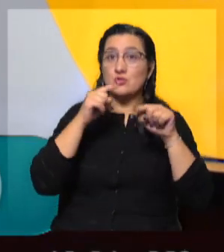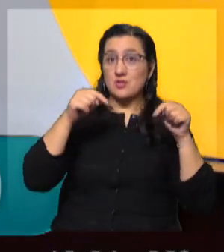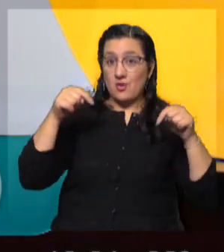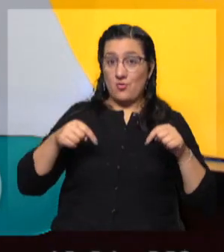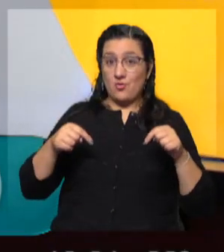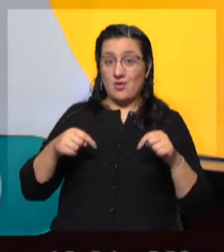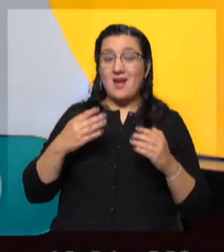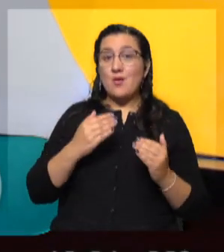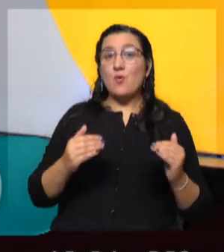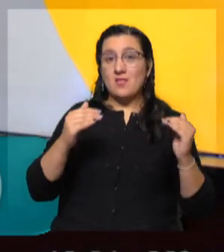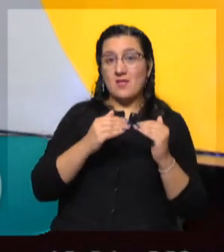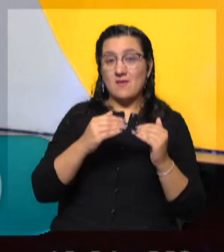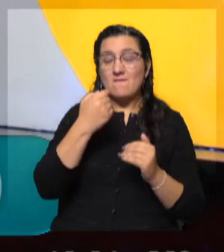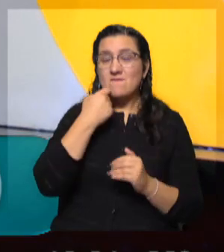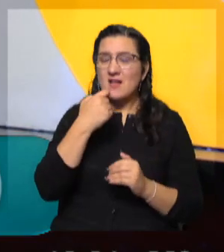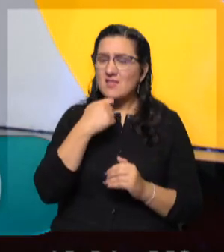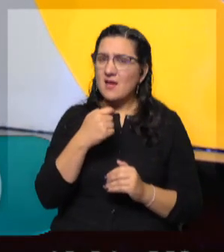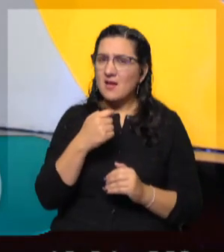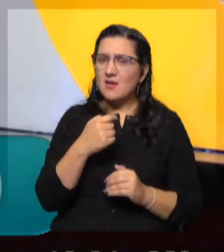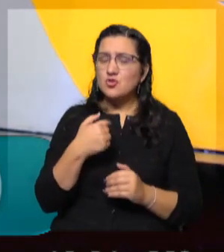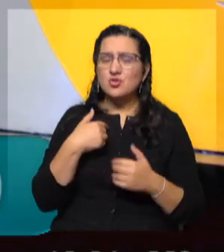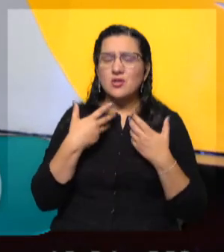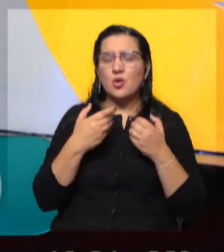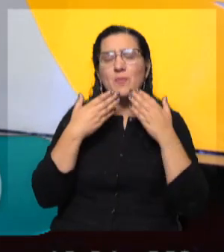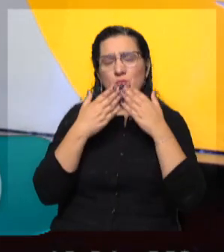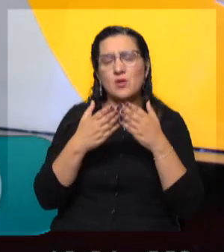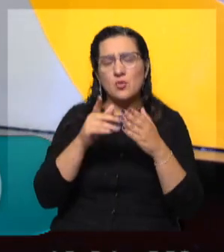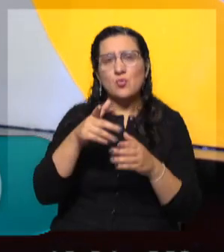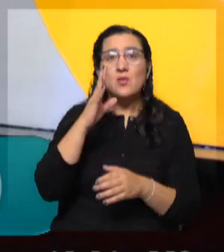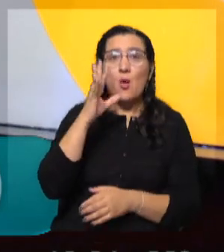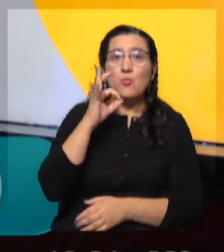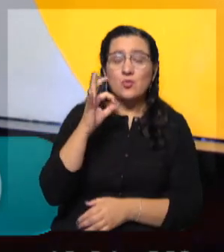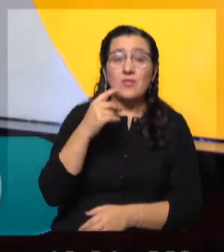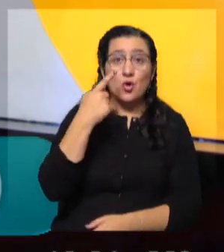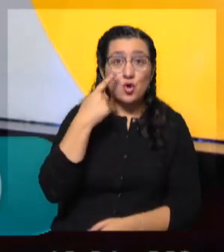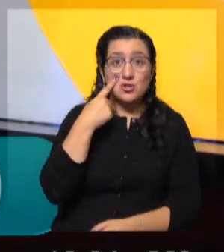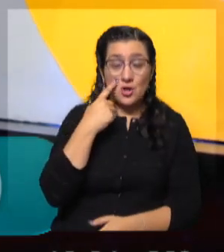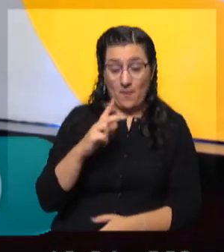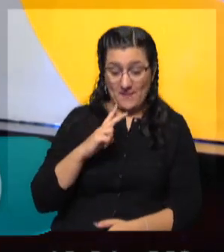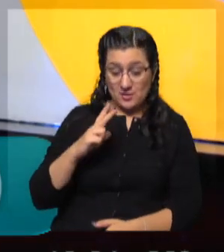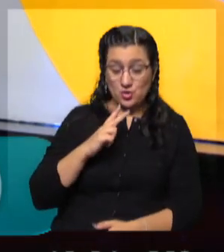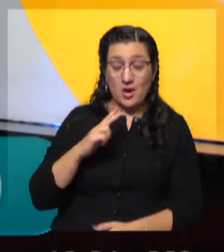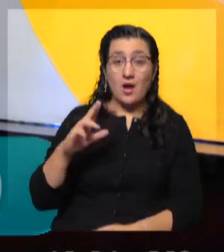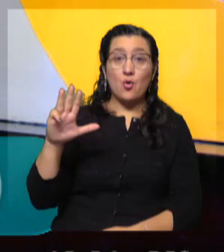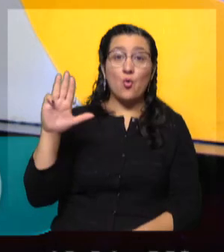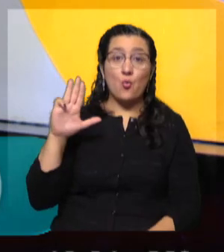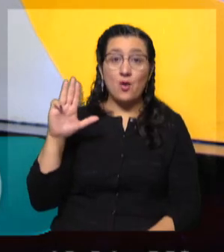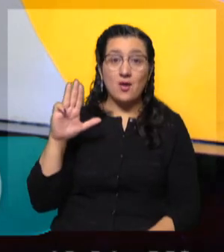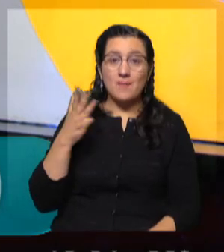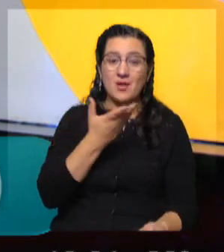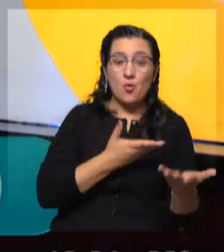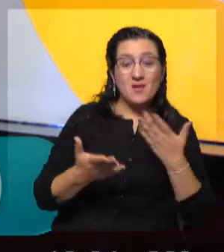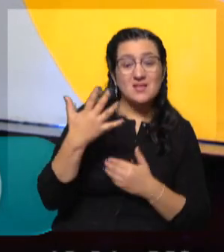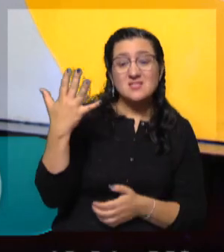hoy la igualdad no cuánto nos falta para la igualdad y te quiero consultar Tuviste la posibilidad de conocerlo a Lula en algún momento de de charlar de poder compartir